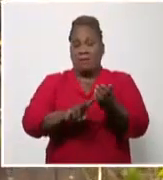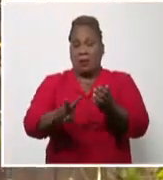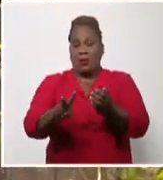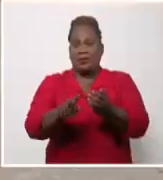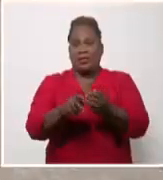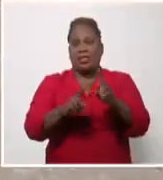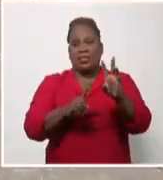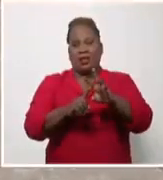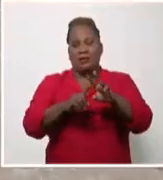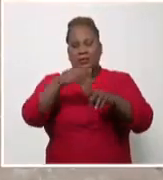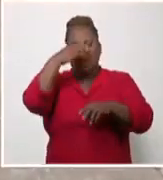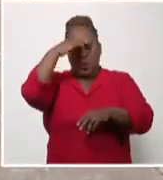informativo de la televisión cubana